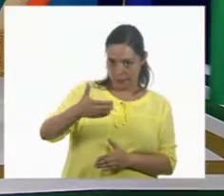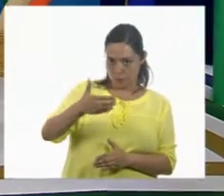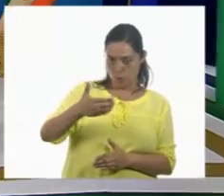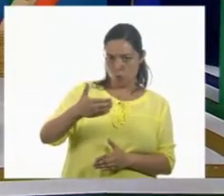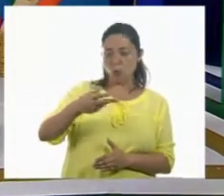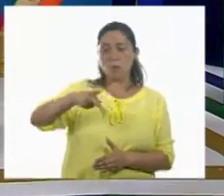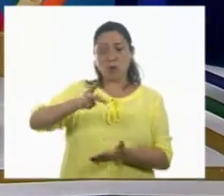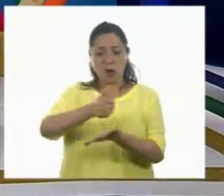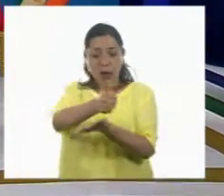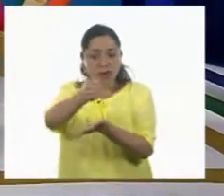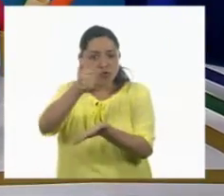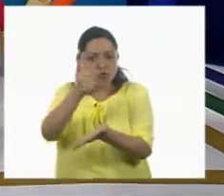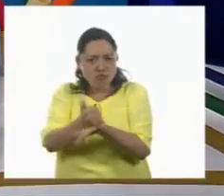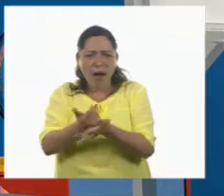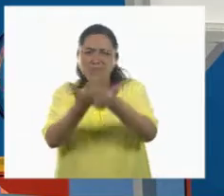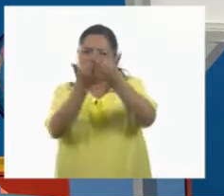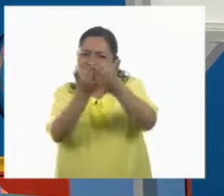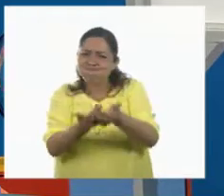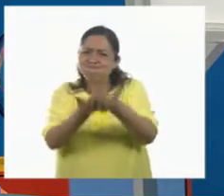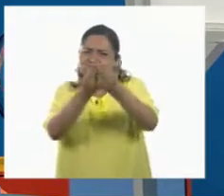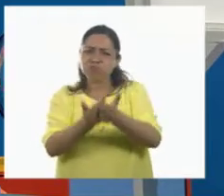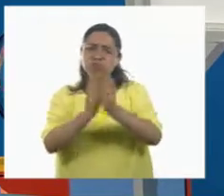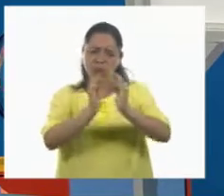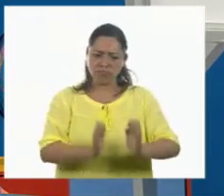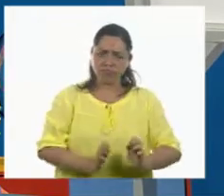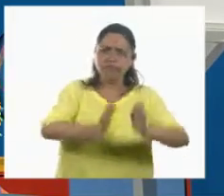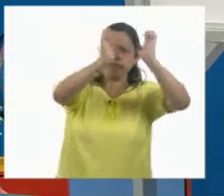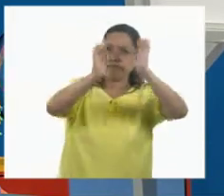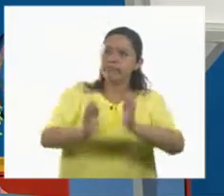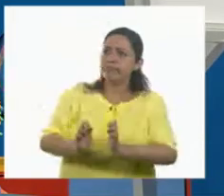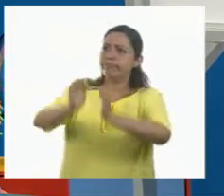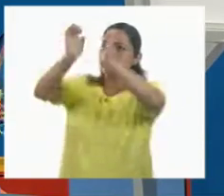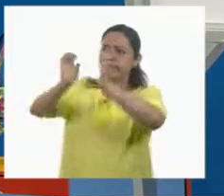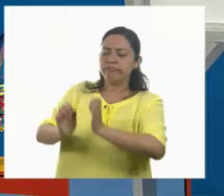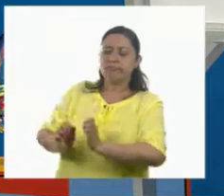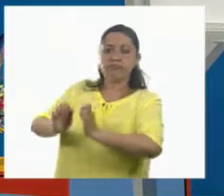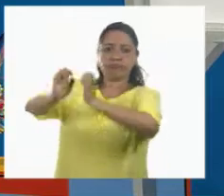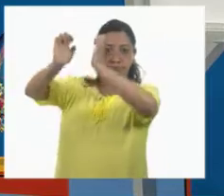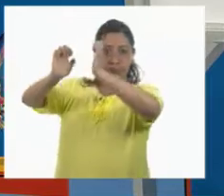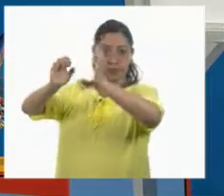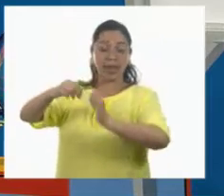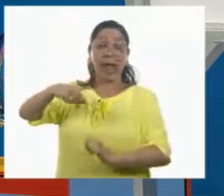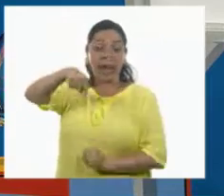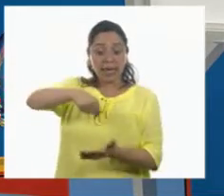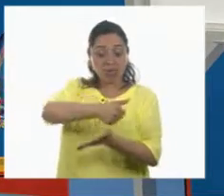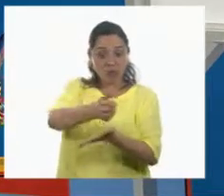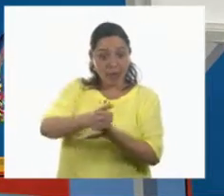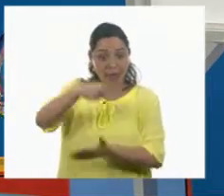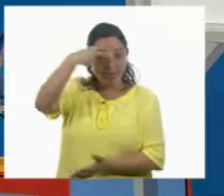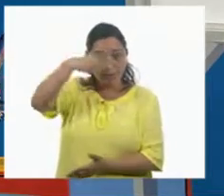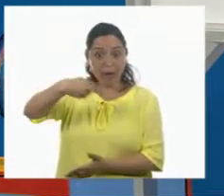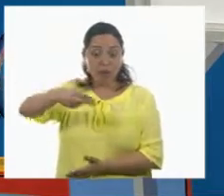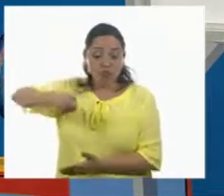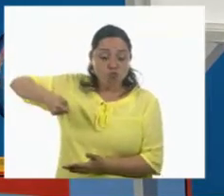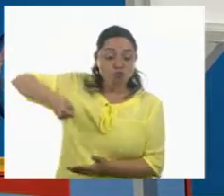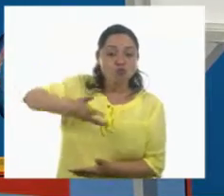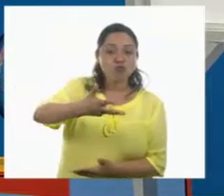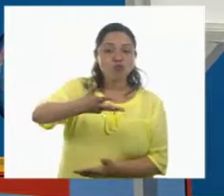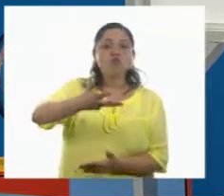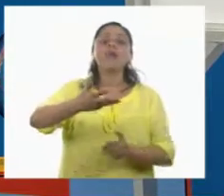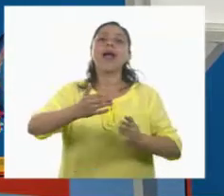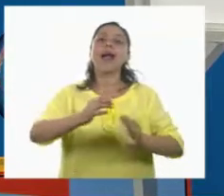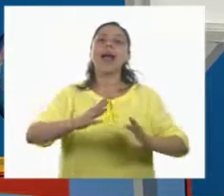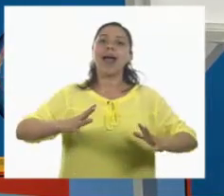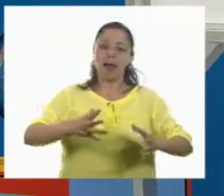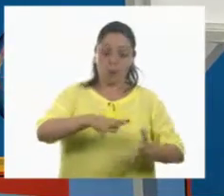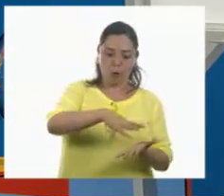había bastantes de estos edificios. Incluso se le llamaba a la Ciudad de México la ciudad de los palacios. Wow.